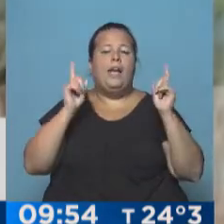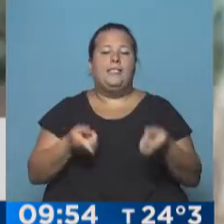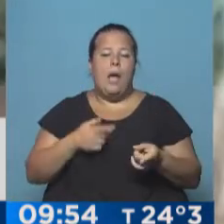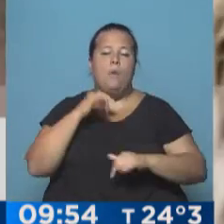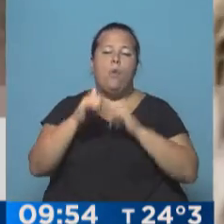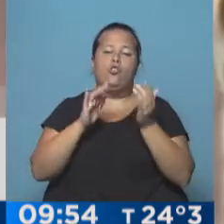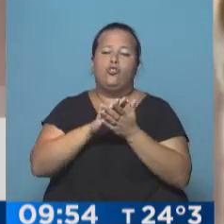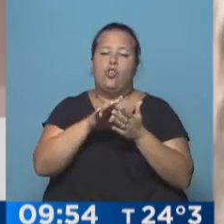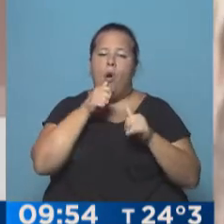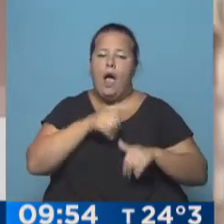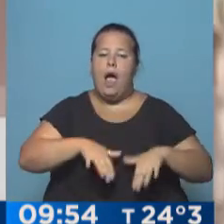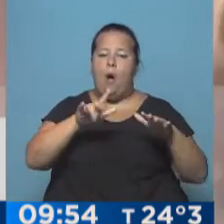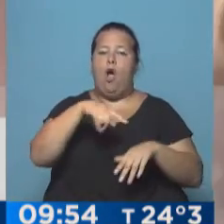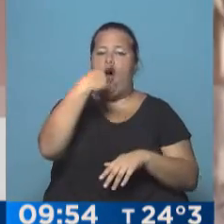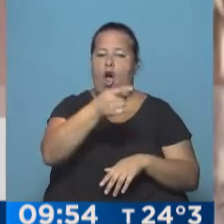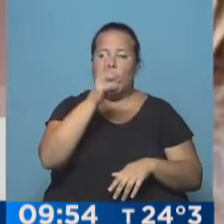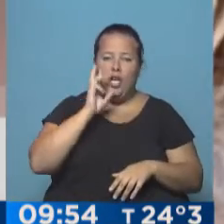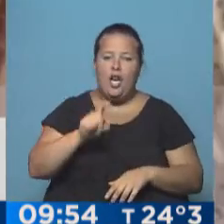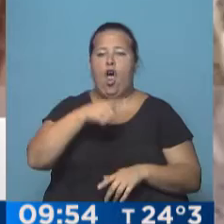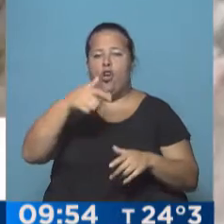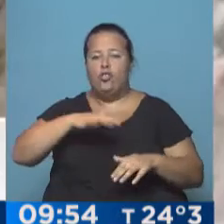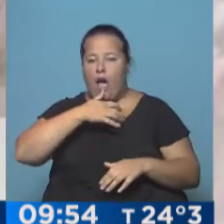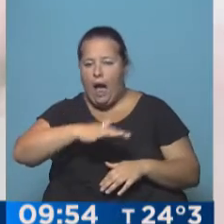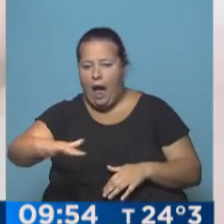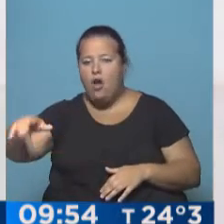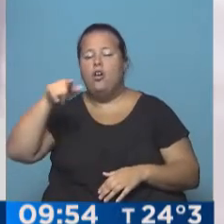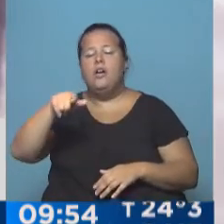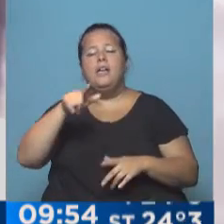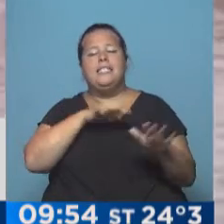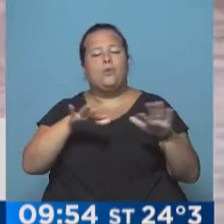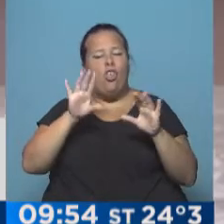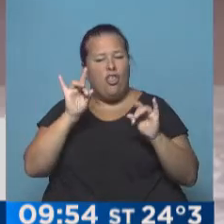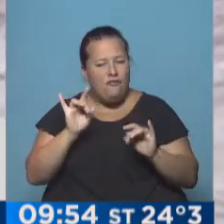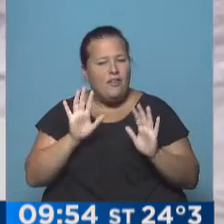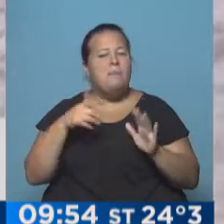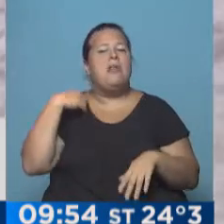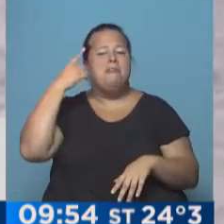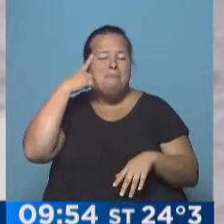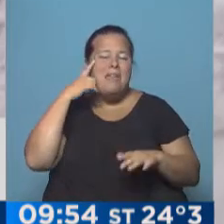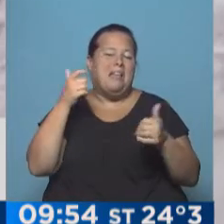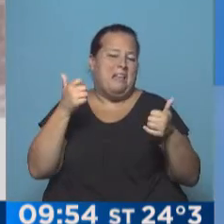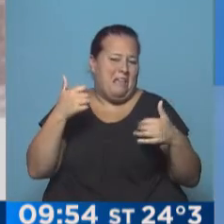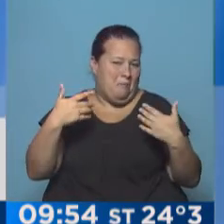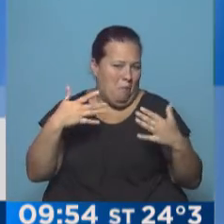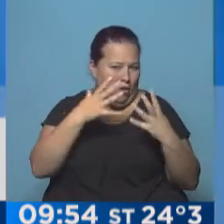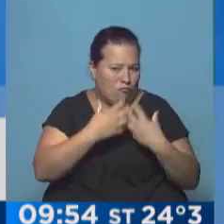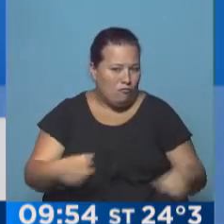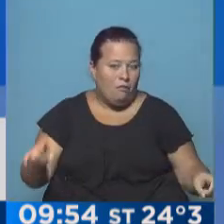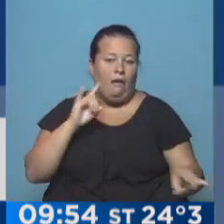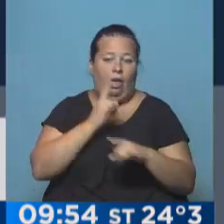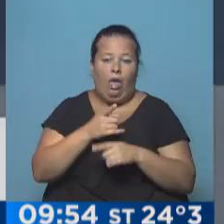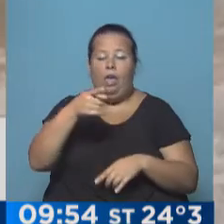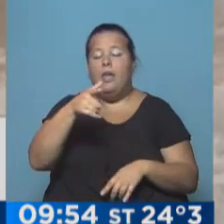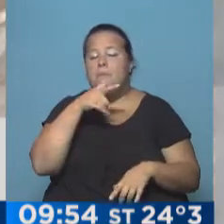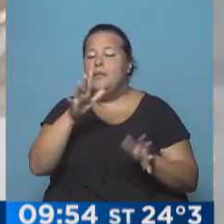hablando de la crecida de otros ríos, otros arroyos. Era una situación muy difícil, pero esperaban que todo pudiese drenar. Lo cierto es que